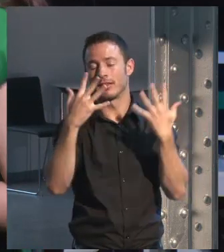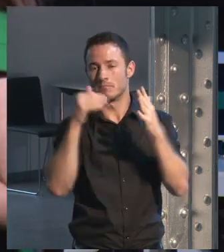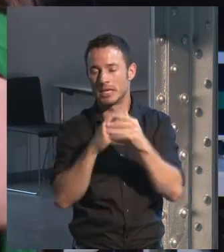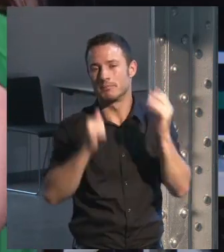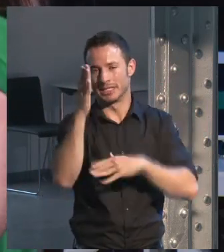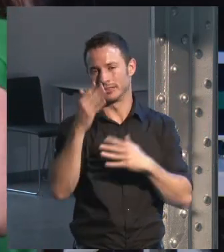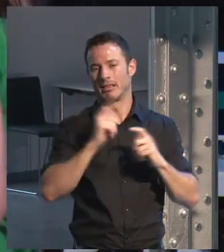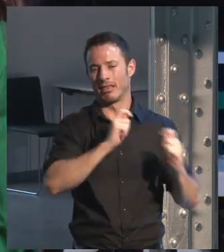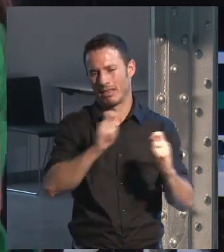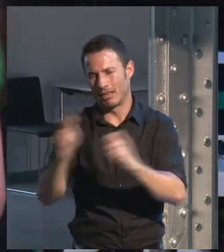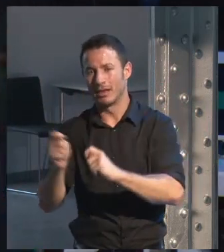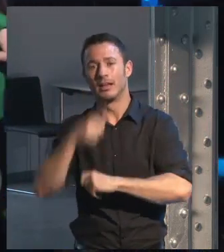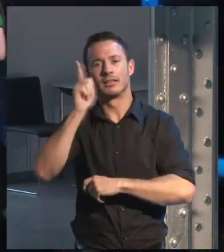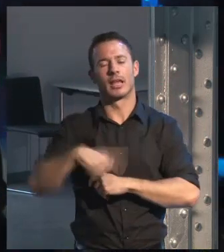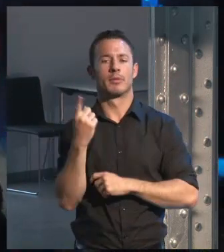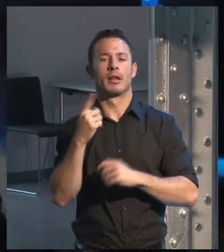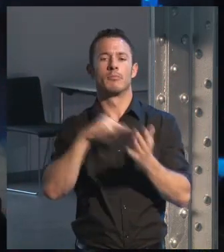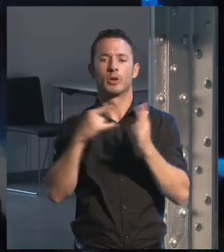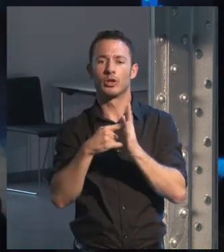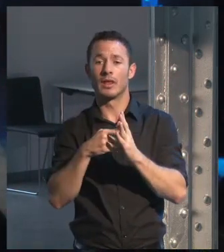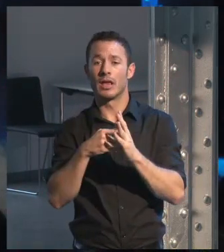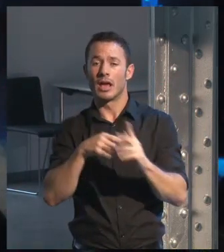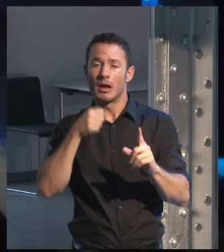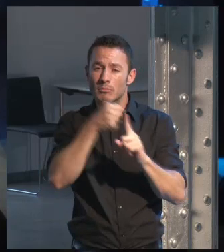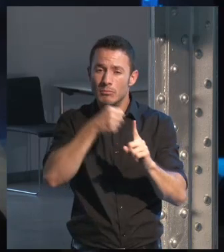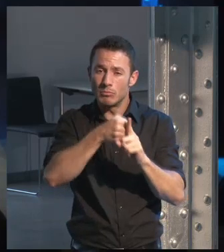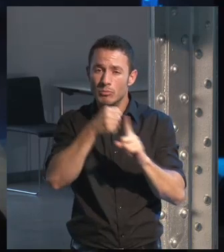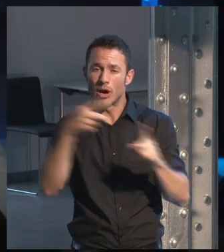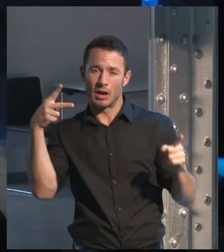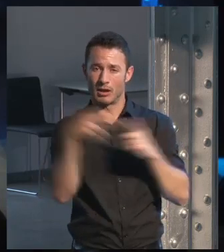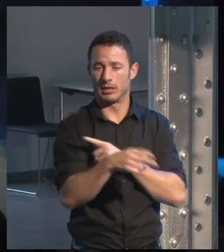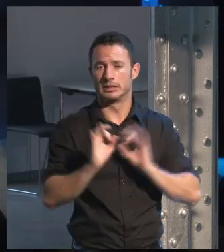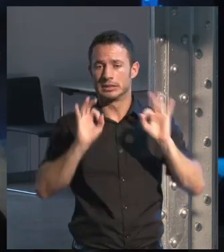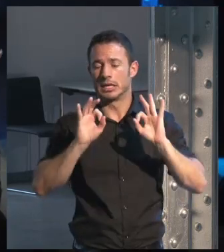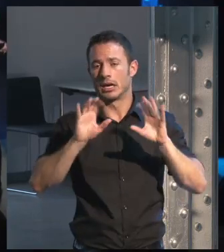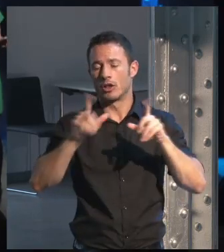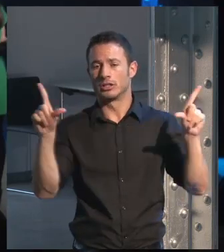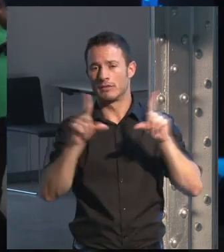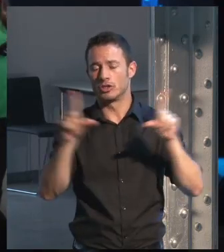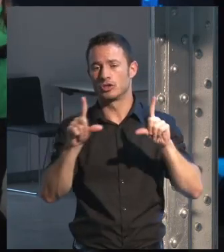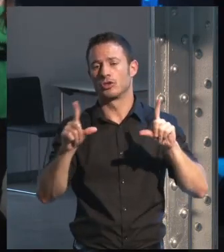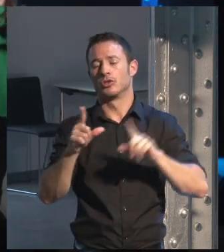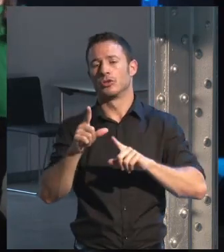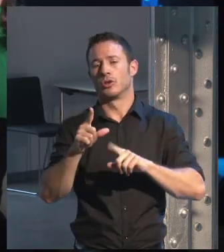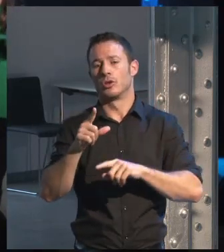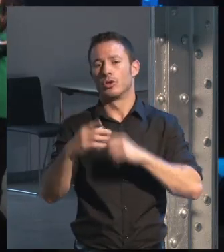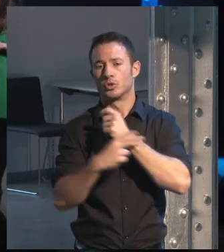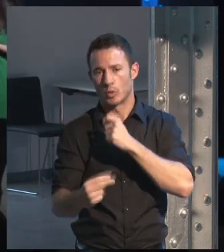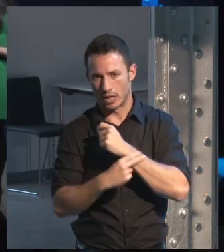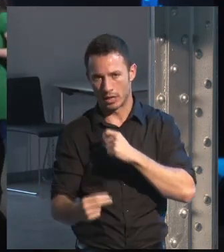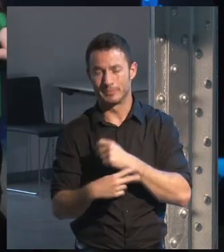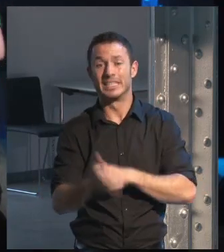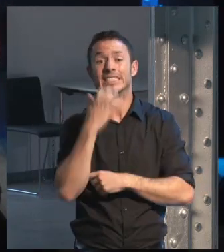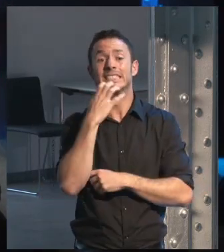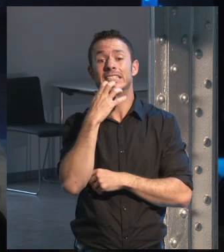es el proyecto de prevención del bullying de la radiotelevisión sueca. Es un proyecto interesantísimo que yo os recomiendo que, aunque no lo